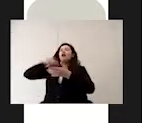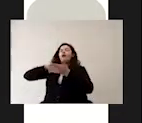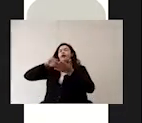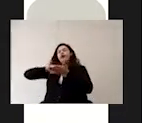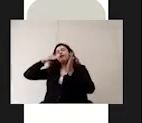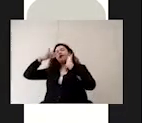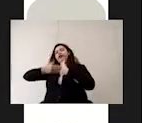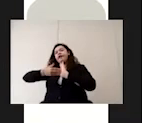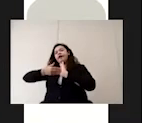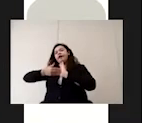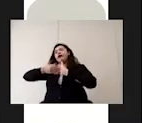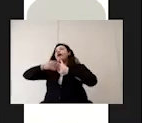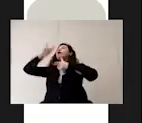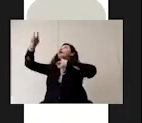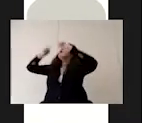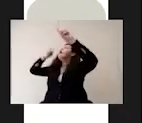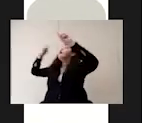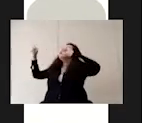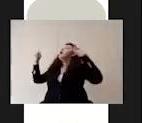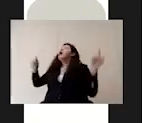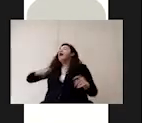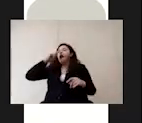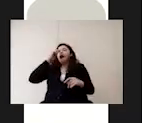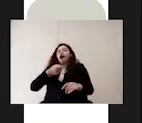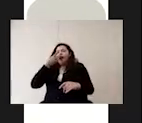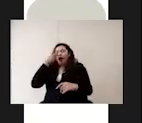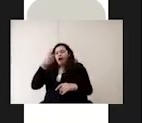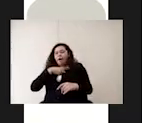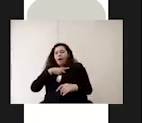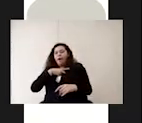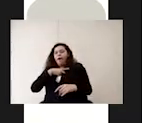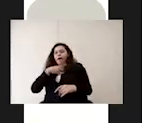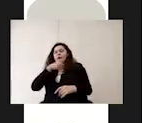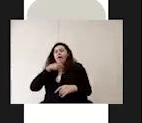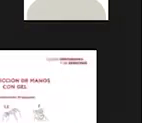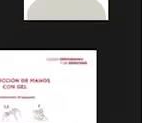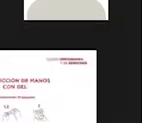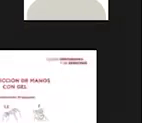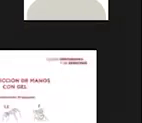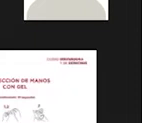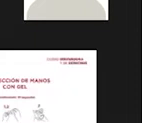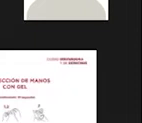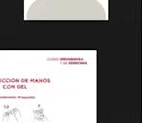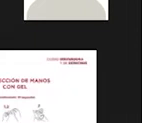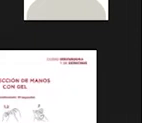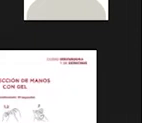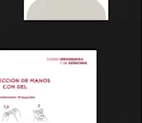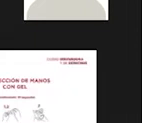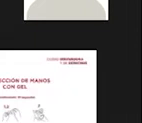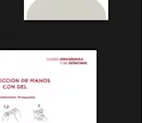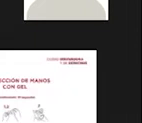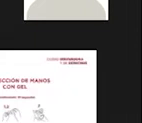es decir si nos está indicando que debemos lavar y desinfectar las manos al acceder al inmueble